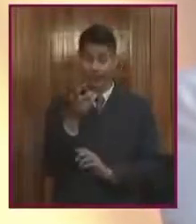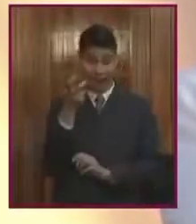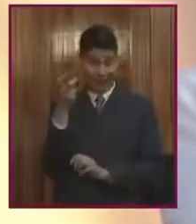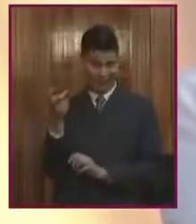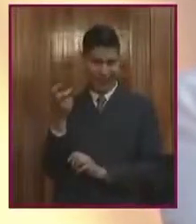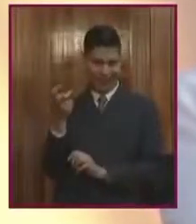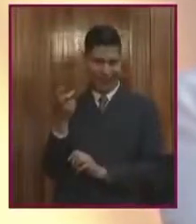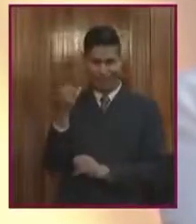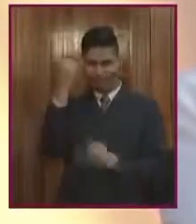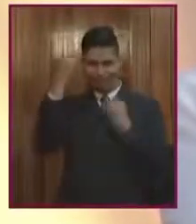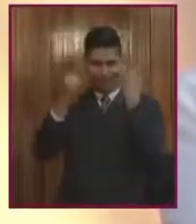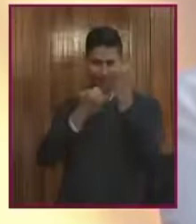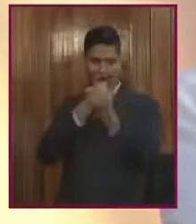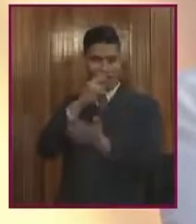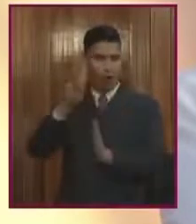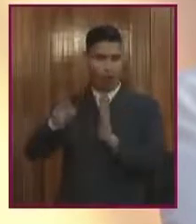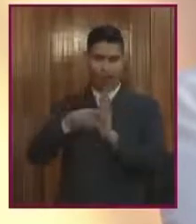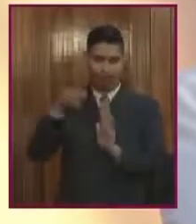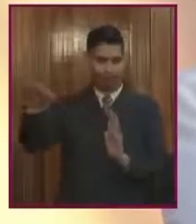revisar.